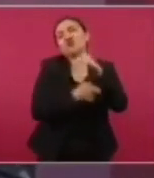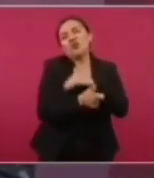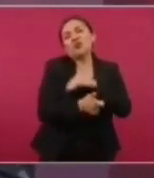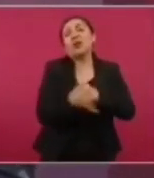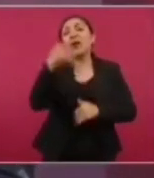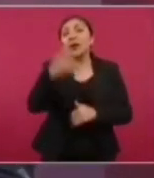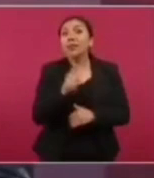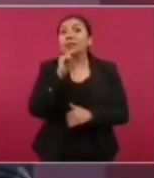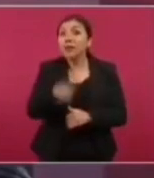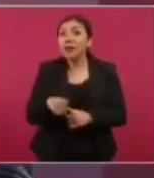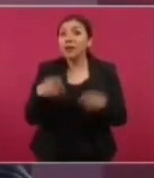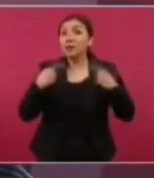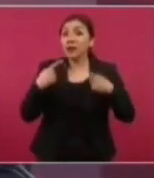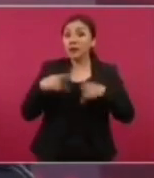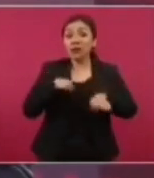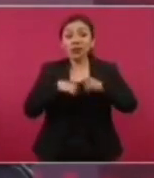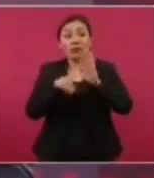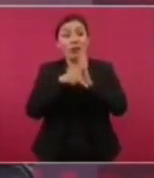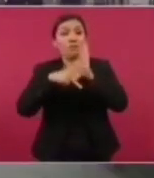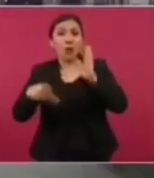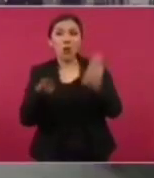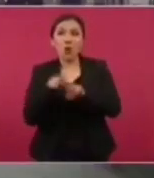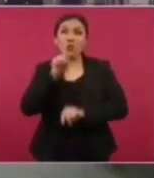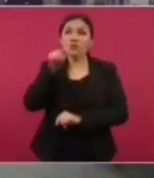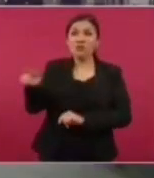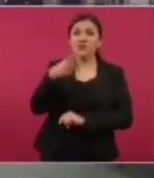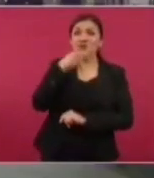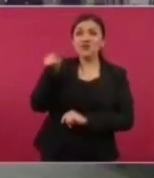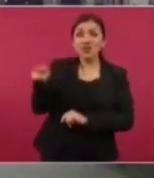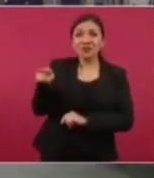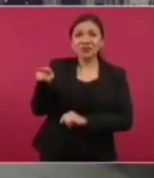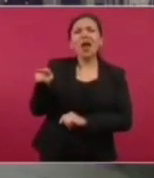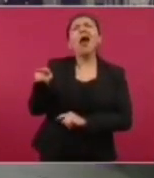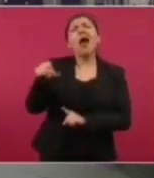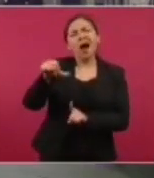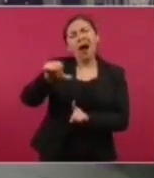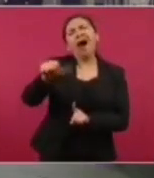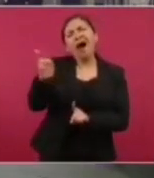y periodistas como este señor, y otros.